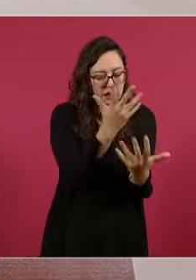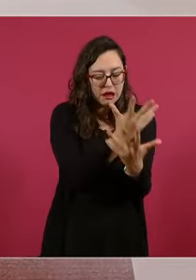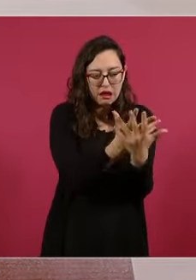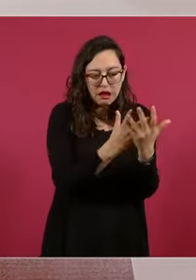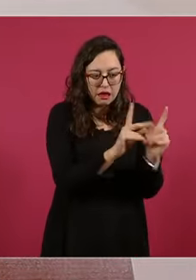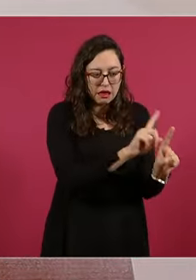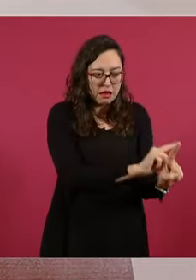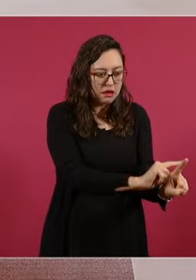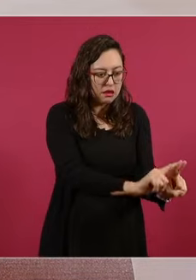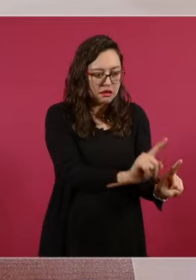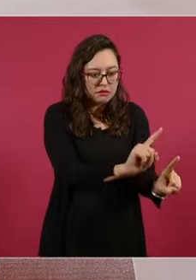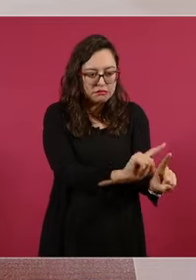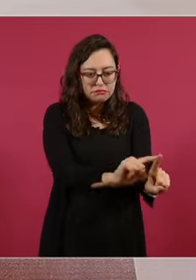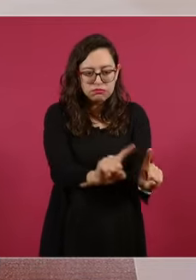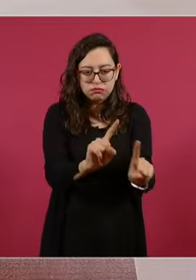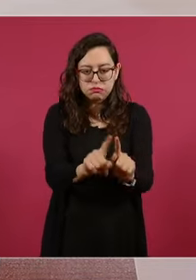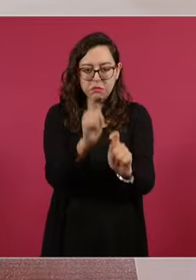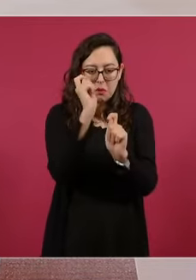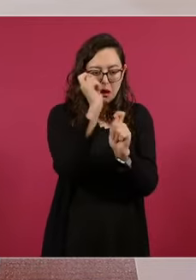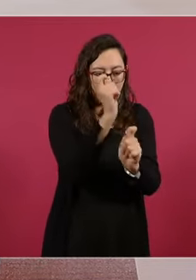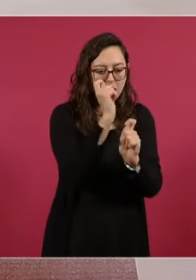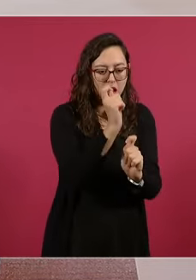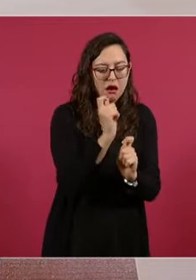de las esculturas